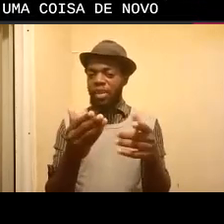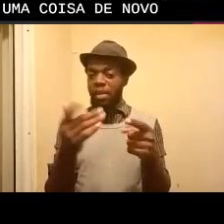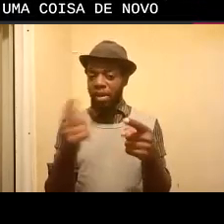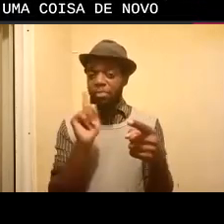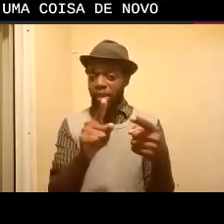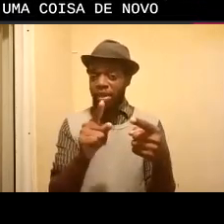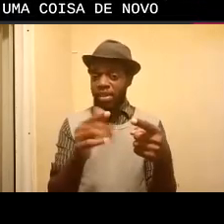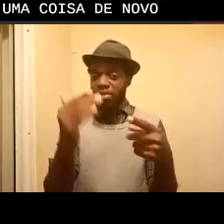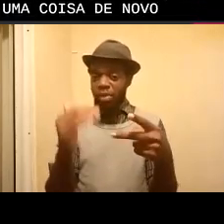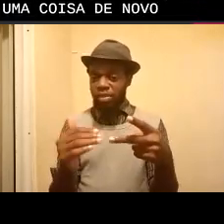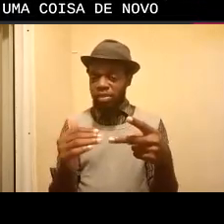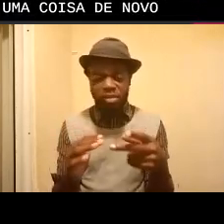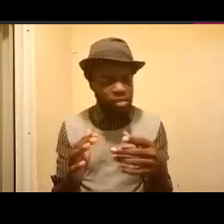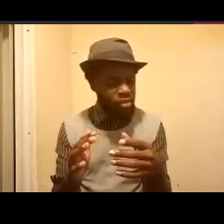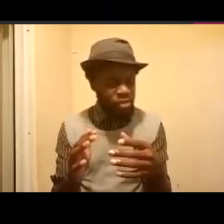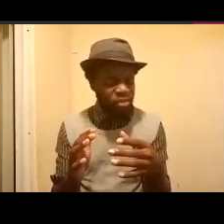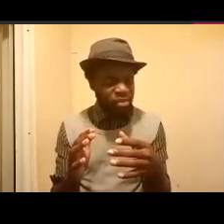Entonces,